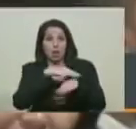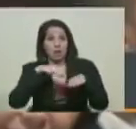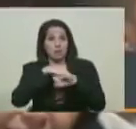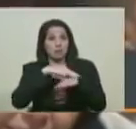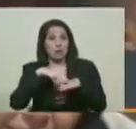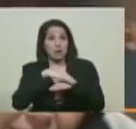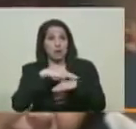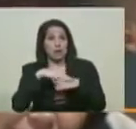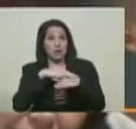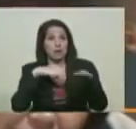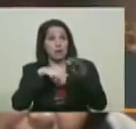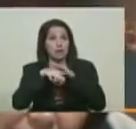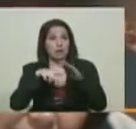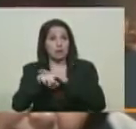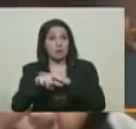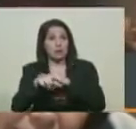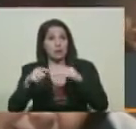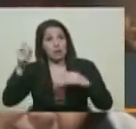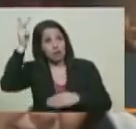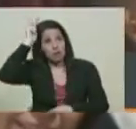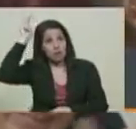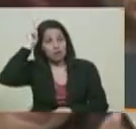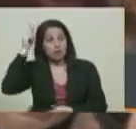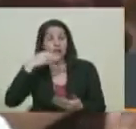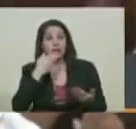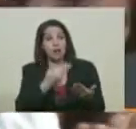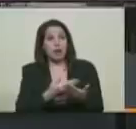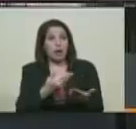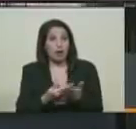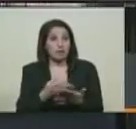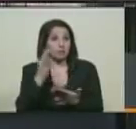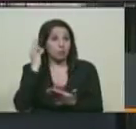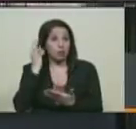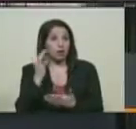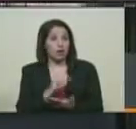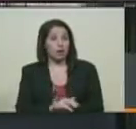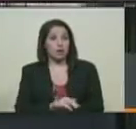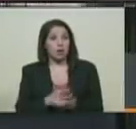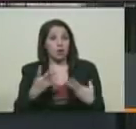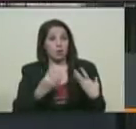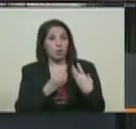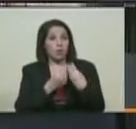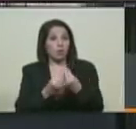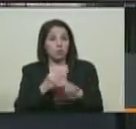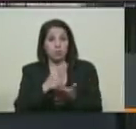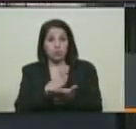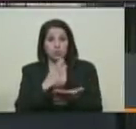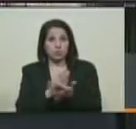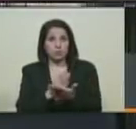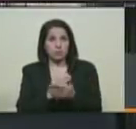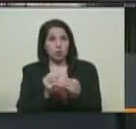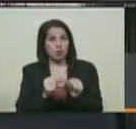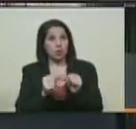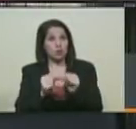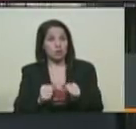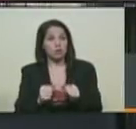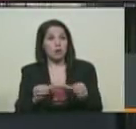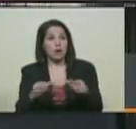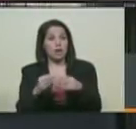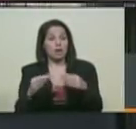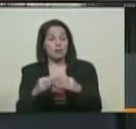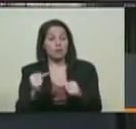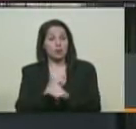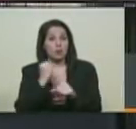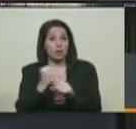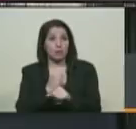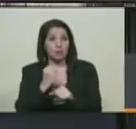de Asuntos Indígenas. Gracias, compañera Mirabal, por haber estado ahí al frente y continúa en el equipo de trabajo de